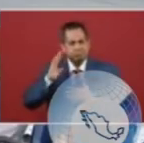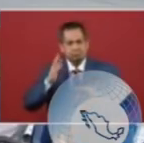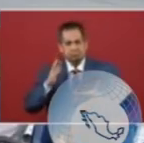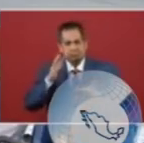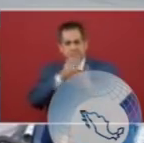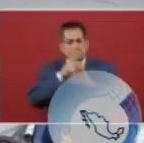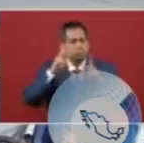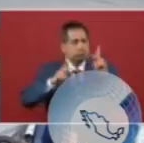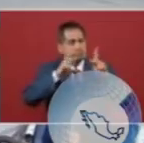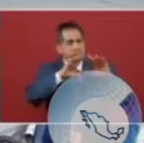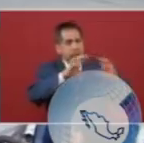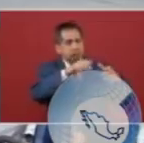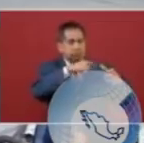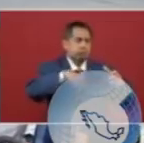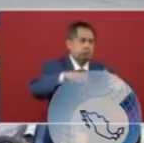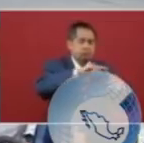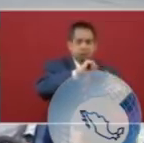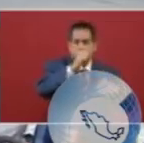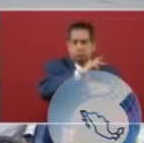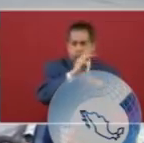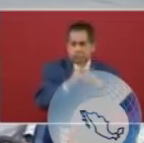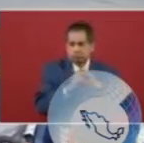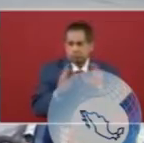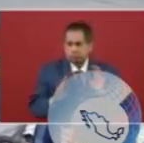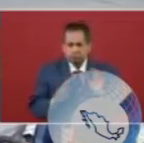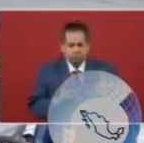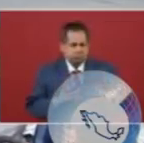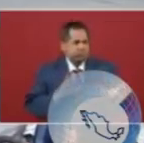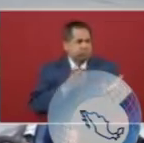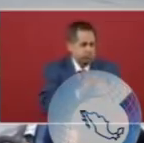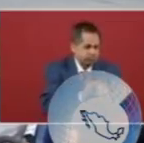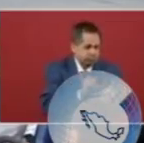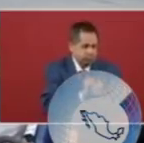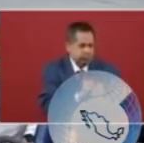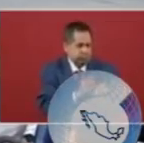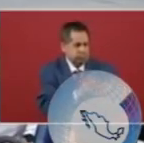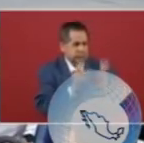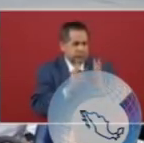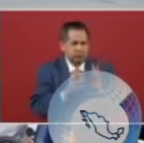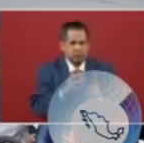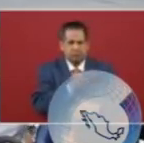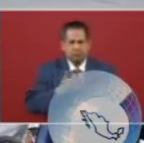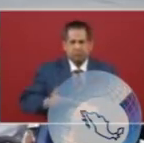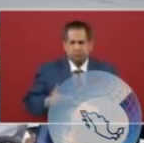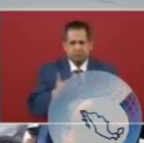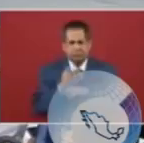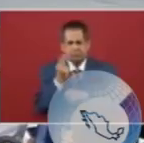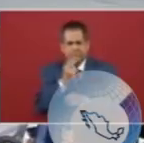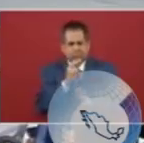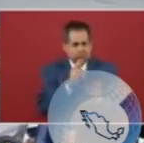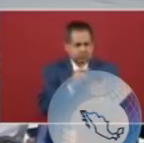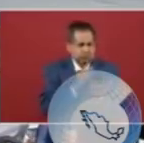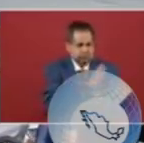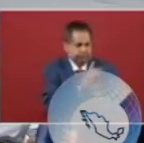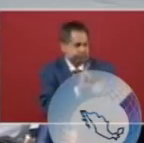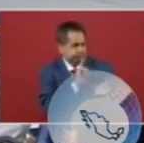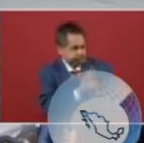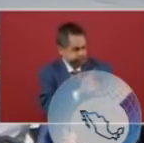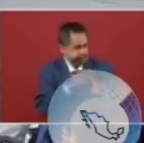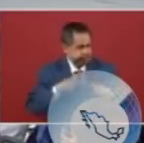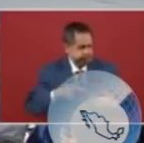a las comunidades en el extranjero aunque no se reúna necesariamente con el presidente de eeuu donald trump gracias